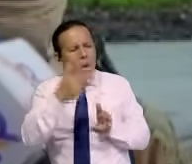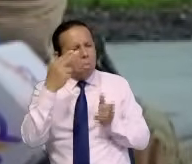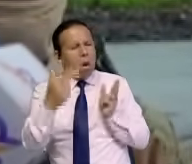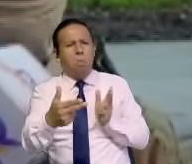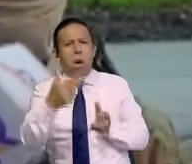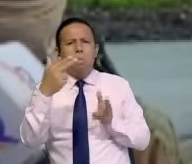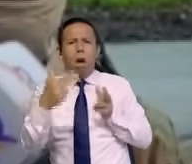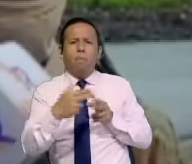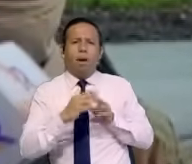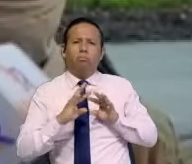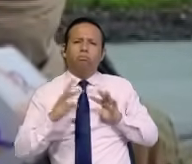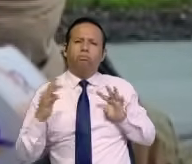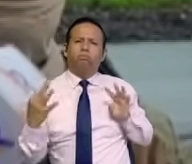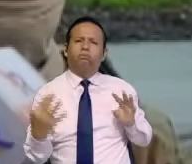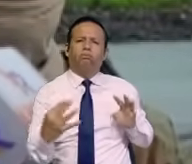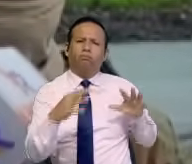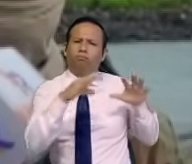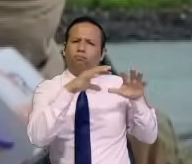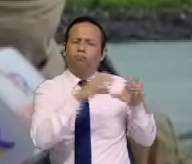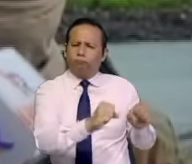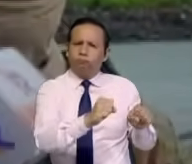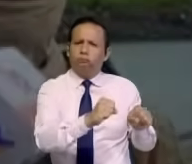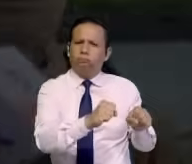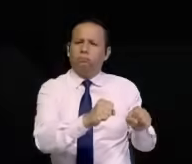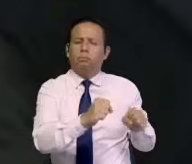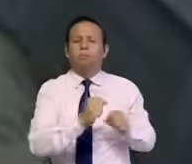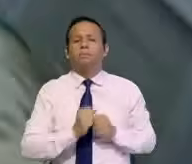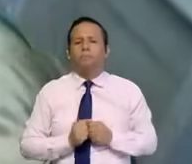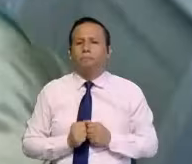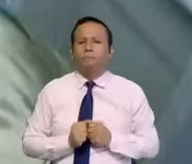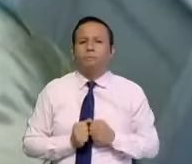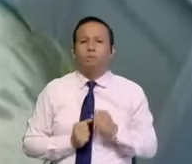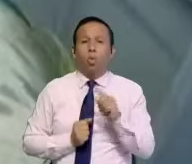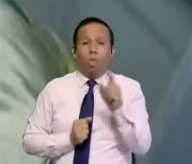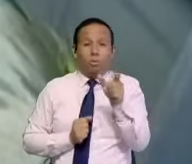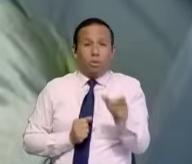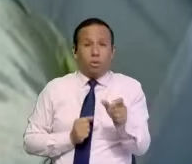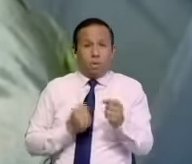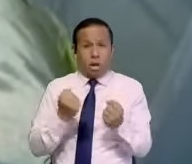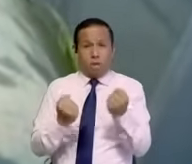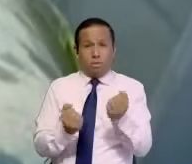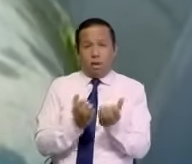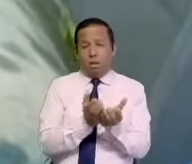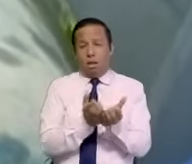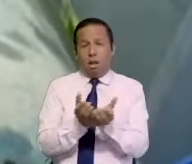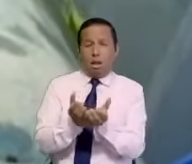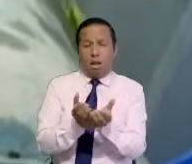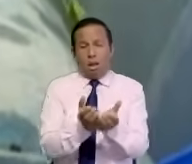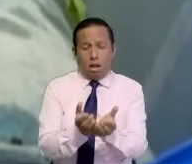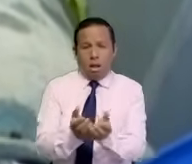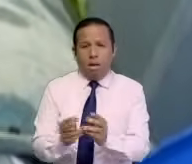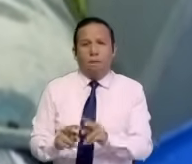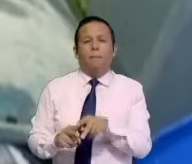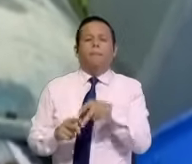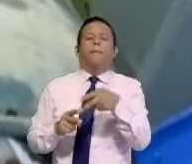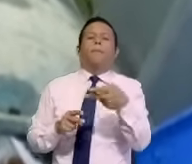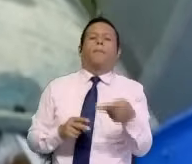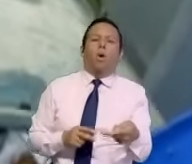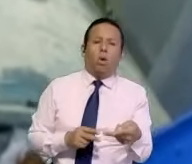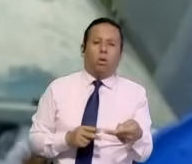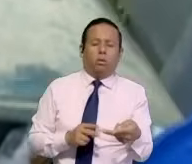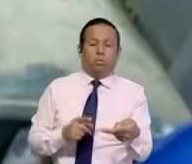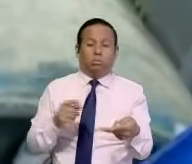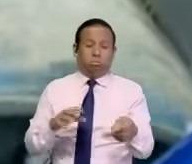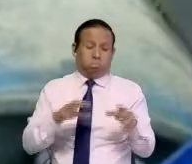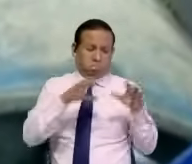evitar y neutralizar estas actividades. Uno de los tripulantes de la embarcación resultó herido en el enfrentamiento, mismo que tras su